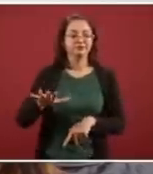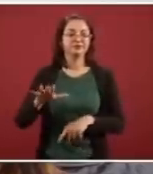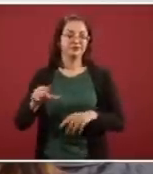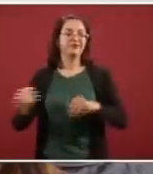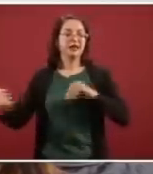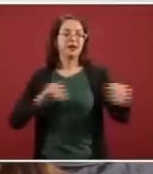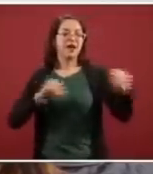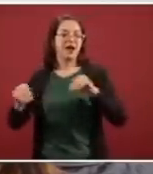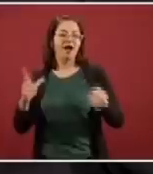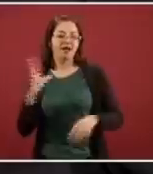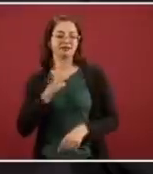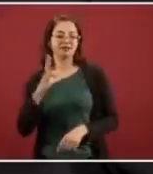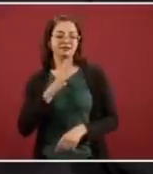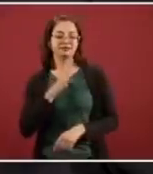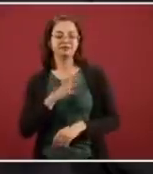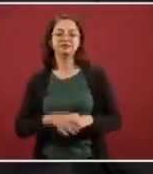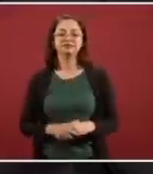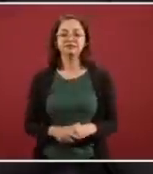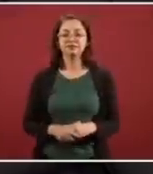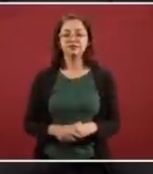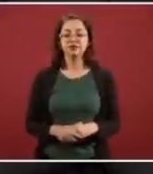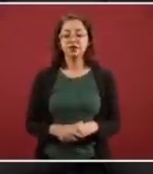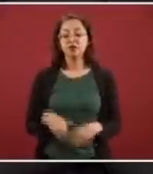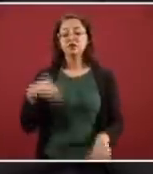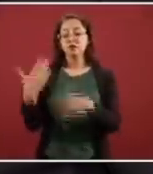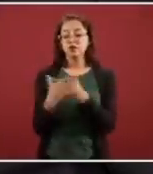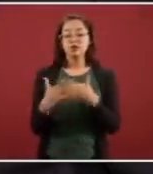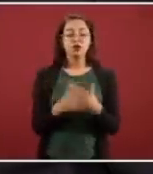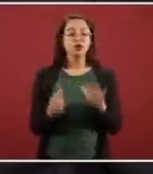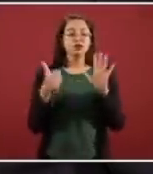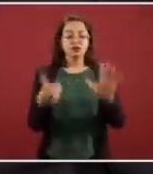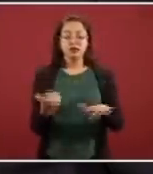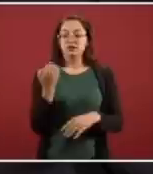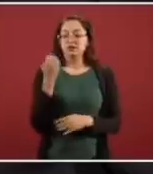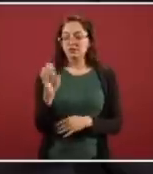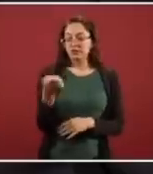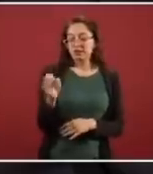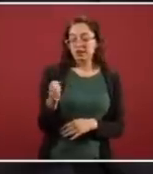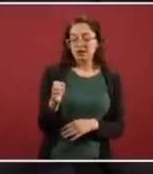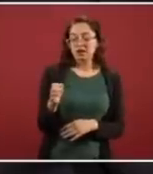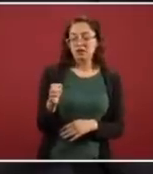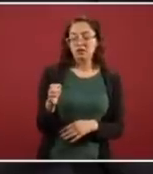sociales. Entonces, el 6 de enero